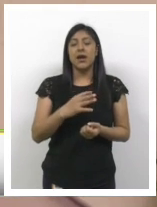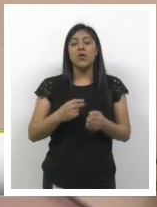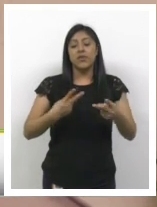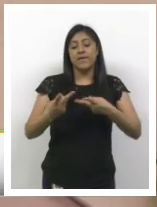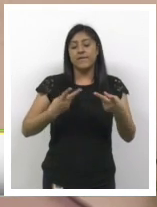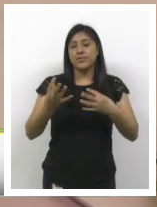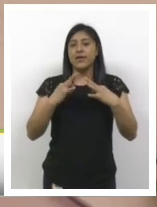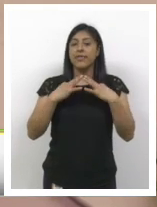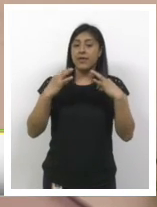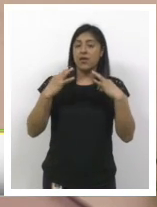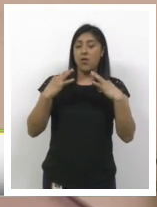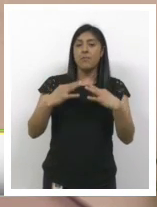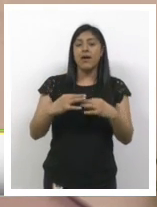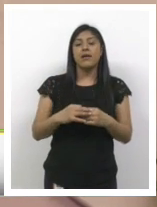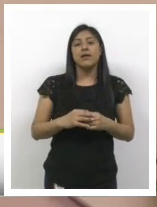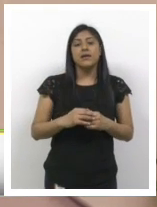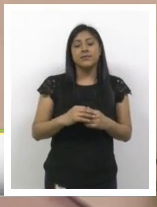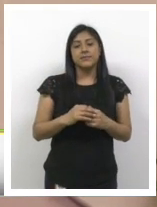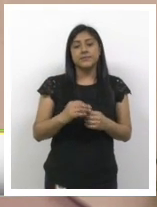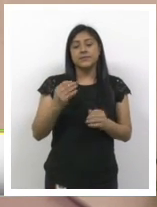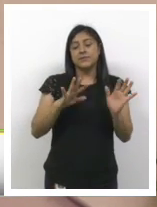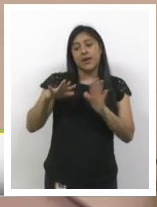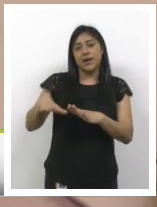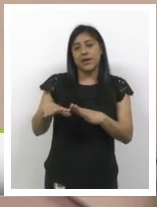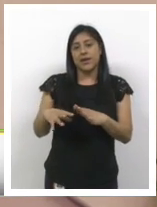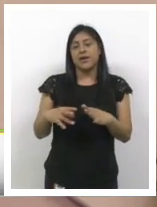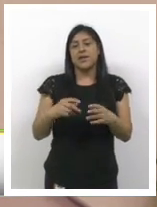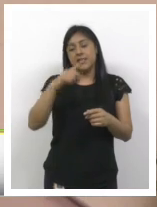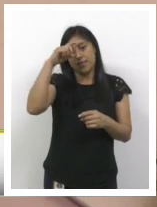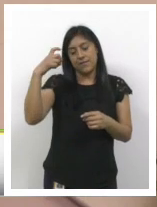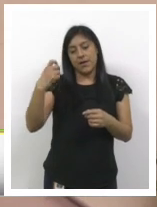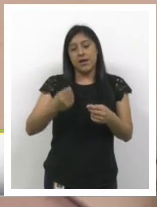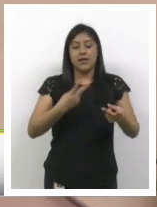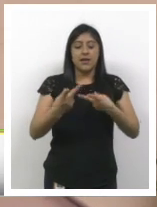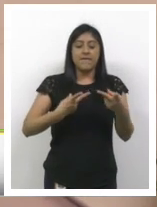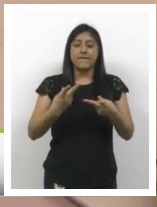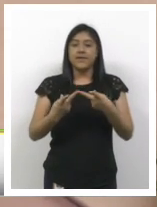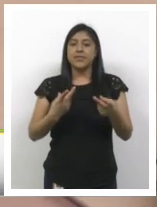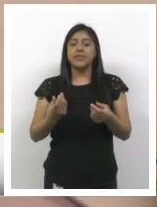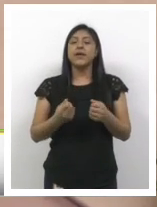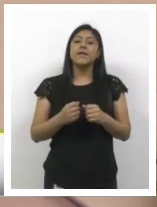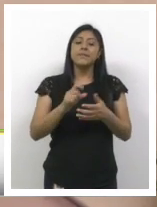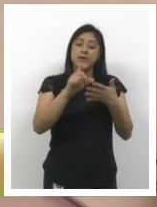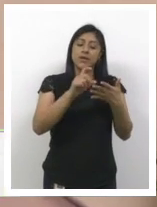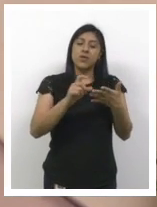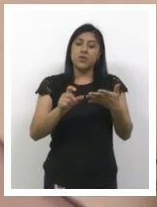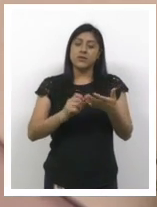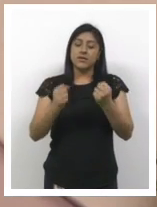Y tenía una venta de ropa, ¿verdad? Luego que dejé de laborar ahí en la venta de ropa, fue que en